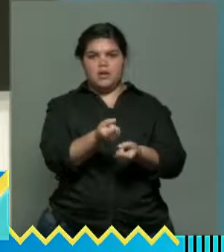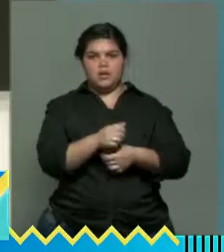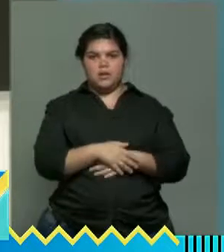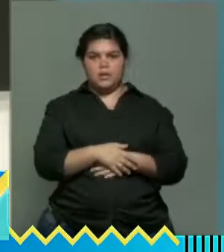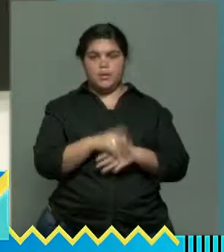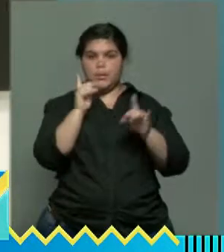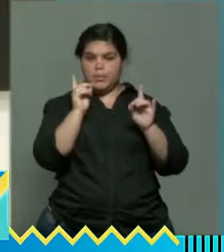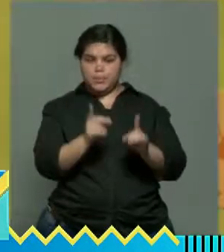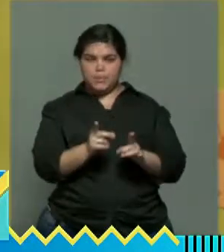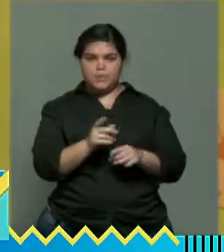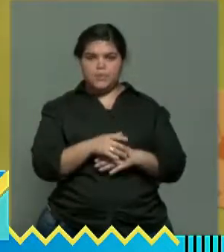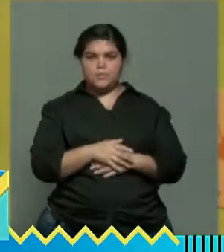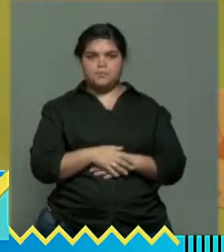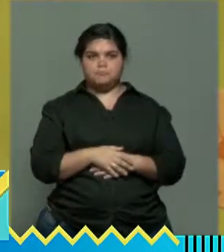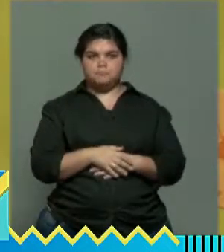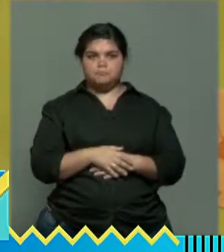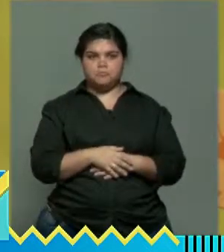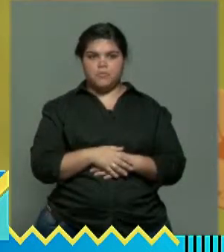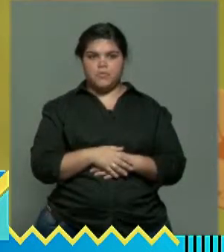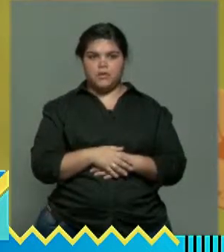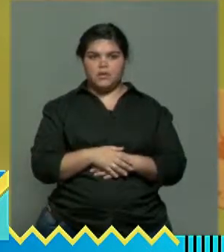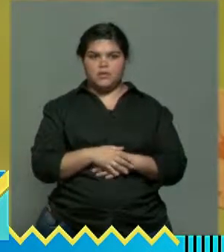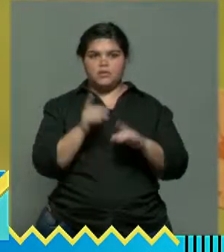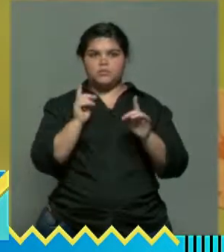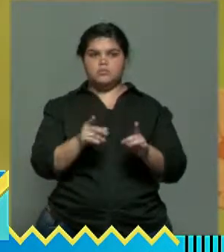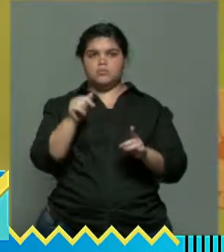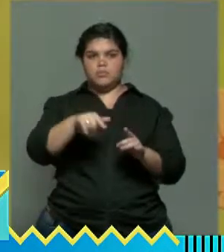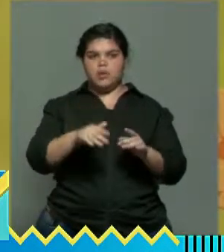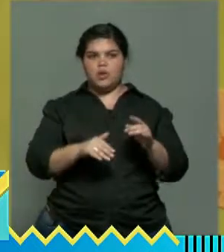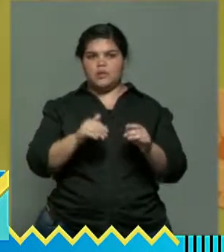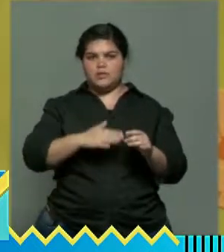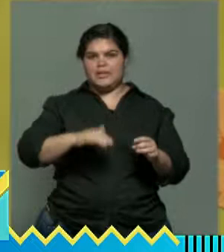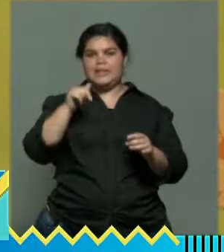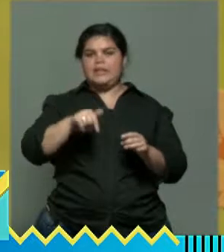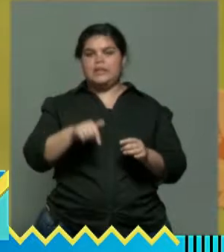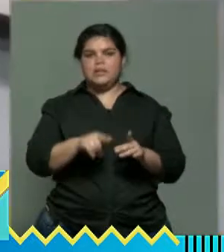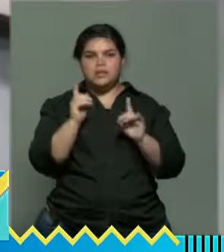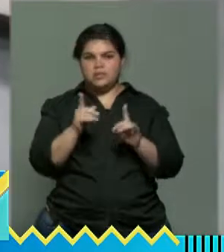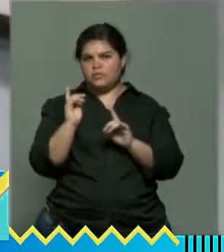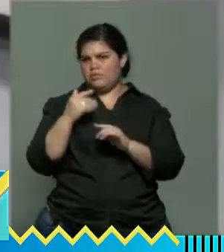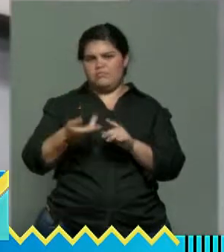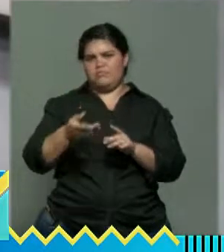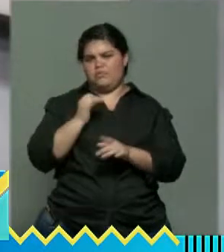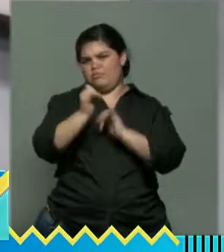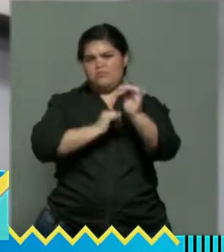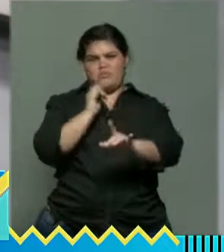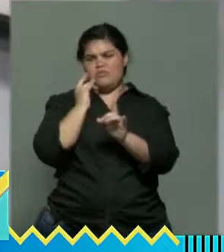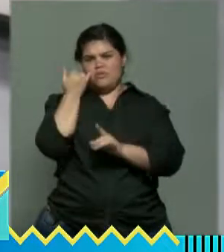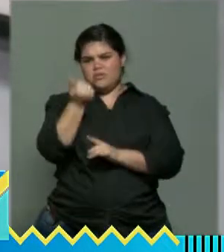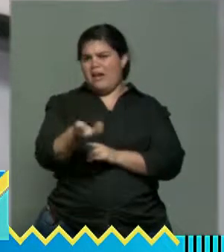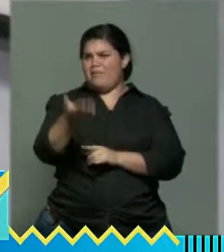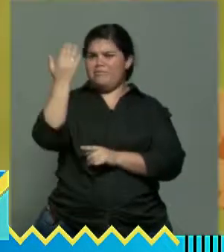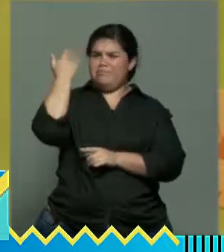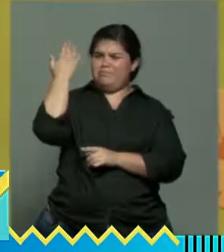digamos, cómo viene, y sin dejar de lado, digamos, la situación que venimos atravesando, que viene, como te digo, desde hace tiempo. Claro. No es que